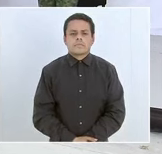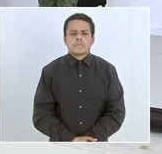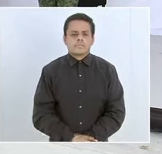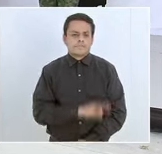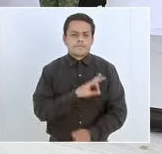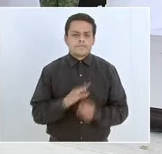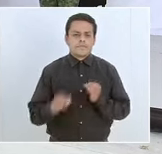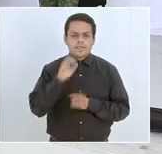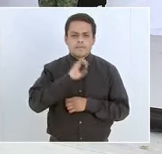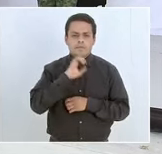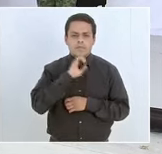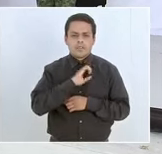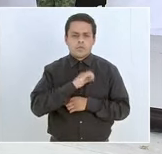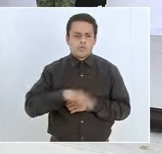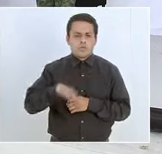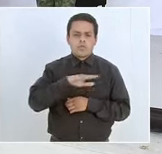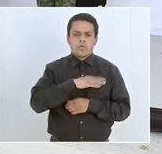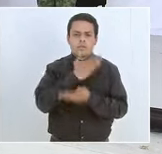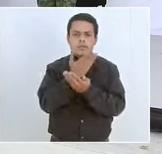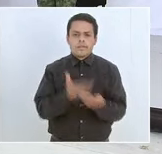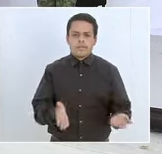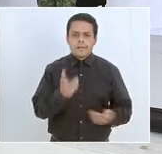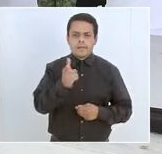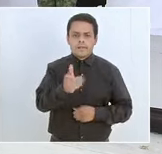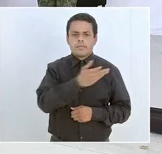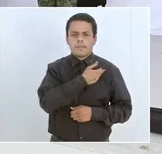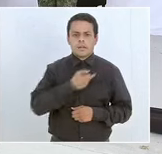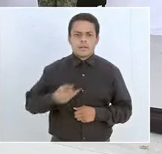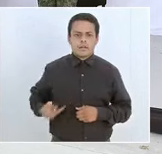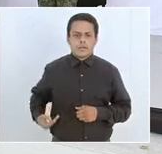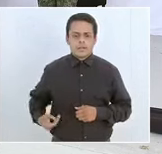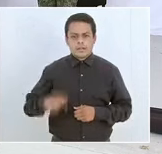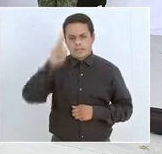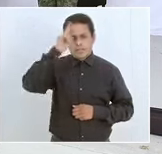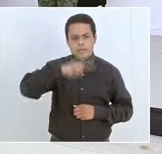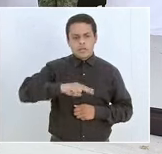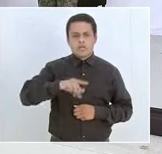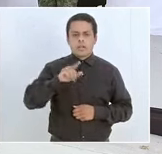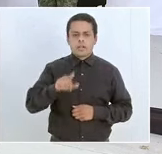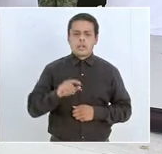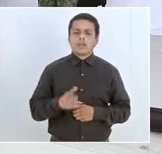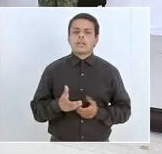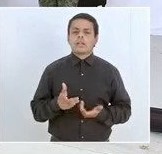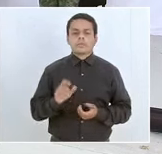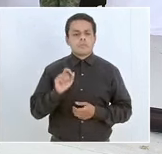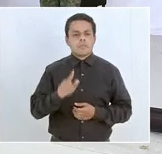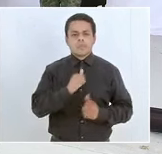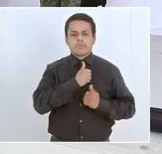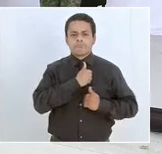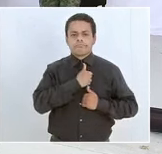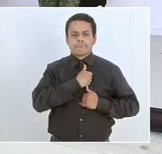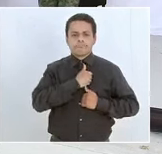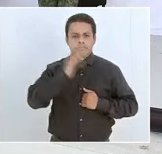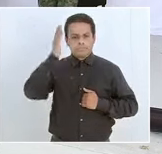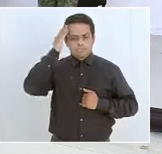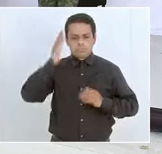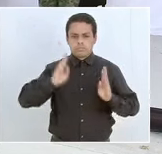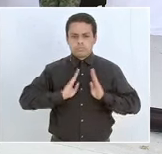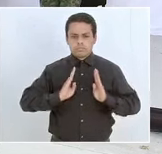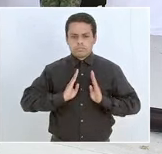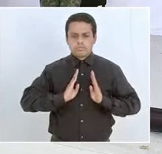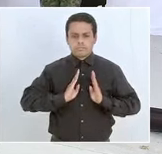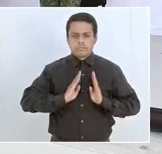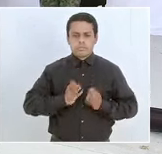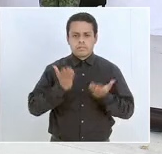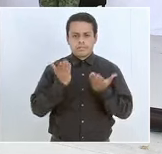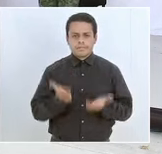Finaliza este evento con los honores al presidente constitucional de los Estados Unidos Mexicanos y comandante supremo de las Fuerzas Armadas.